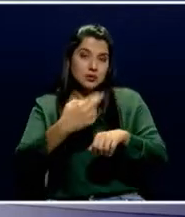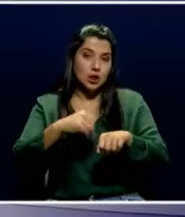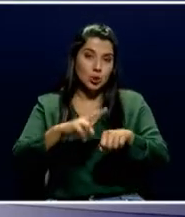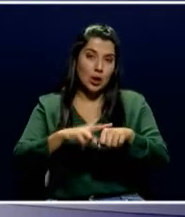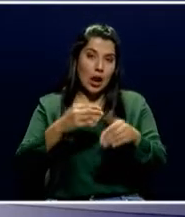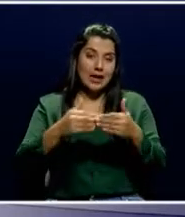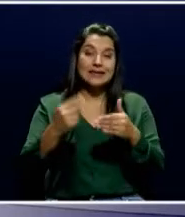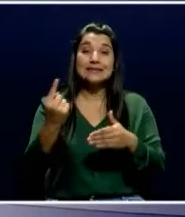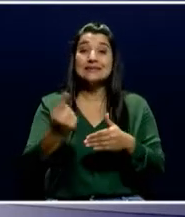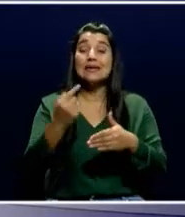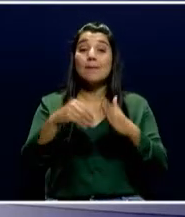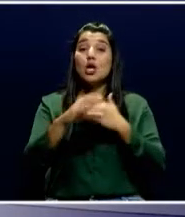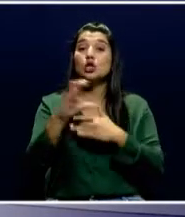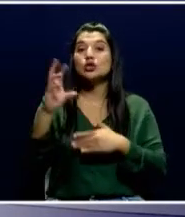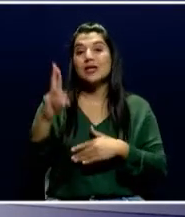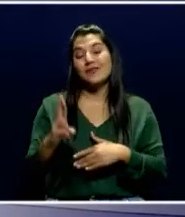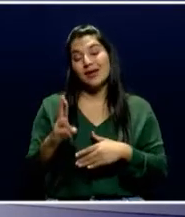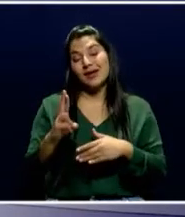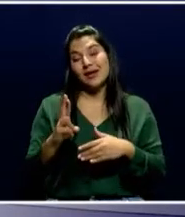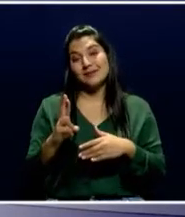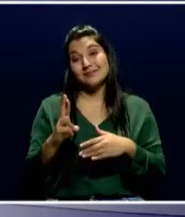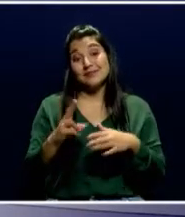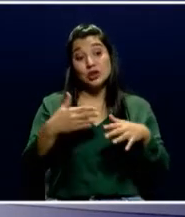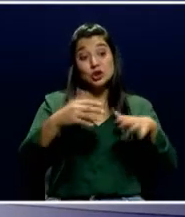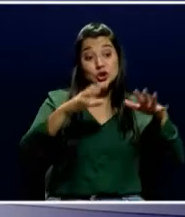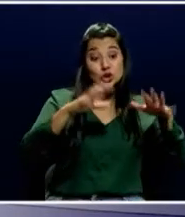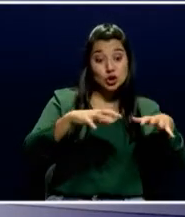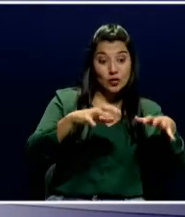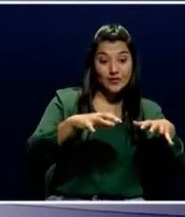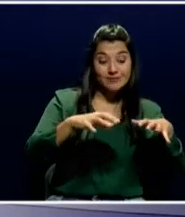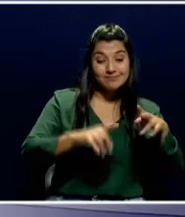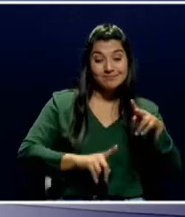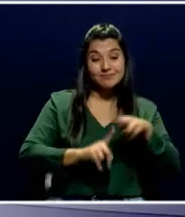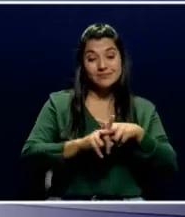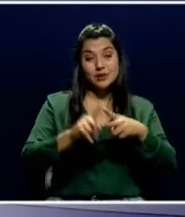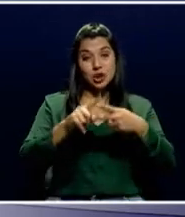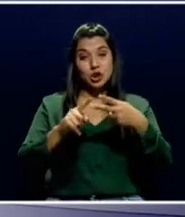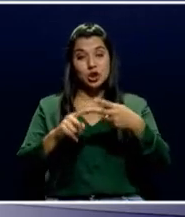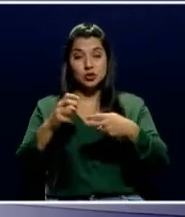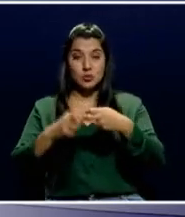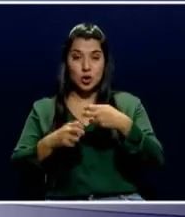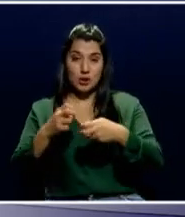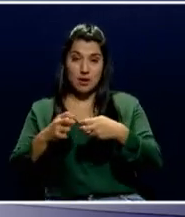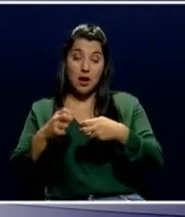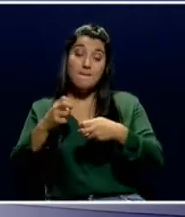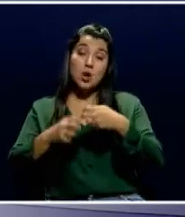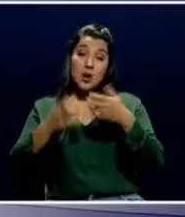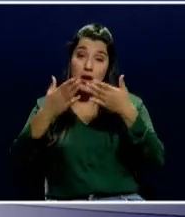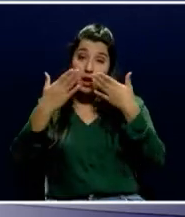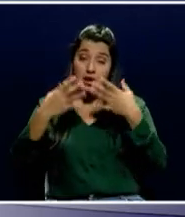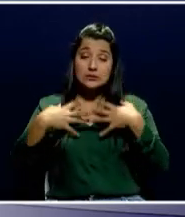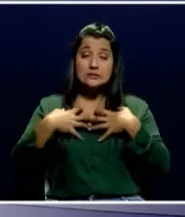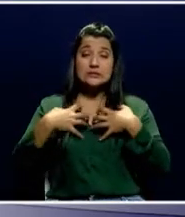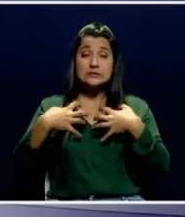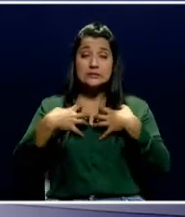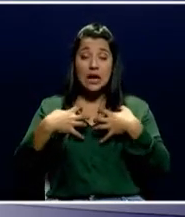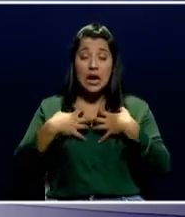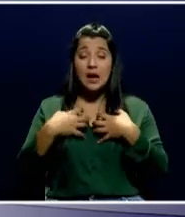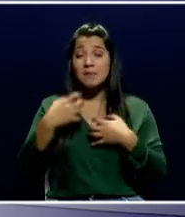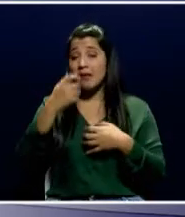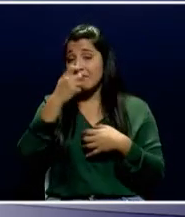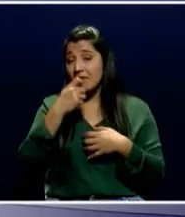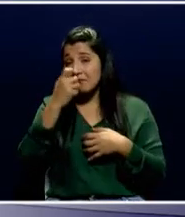Costa Rica trae 2 problemas. Problemas respiratorios, gente con asma, con resfríos, con catarro, gente que se